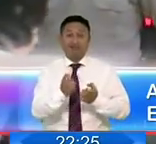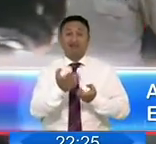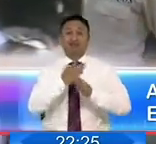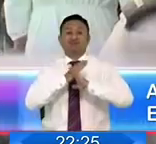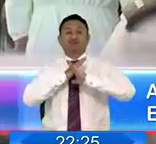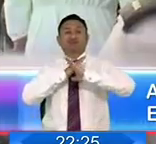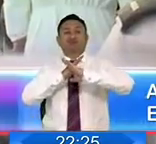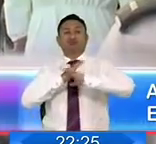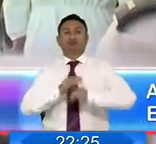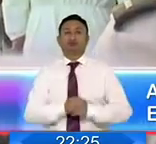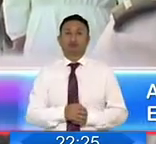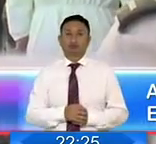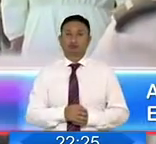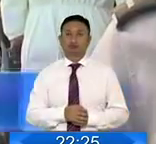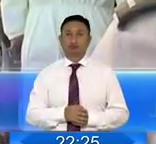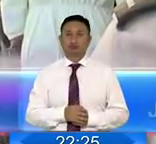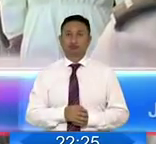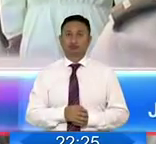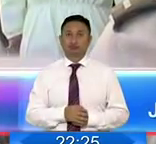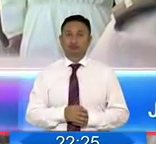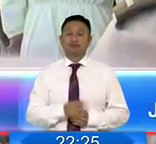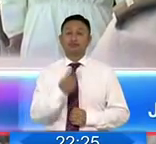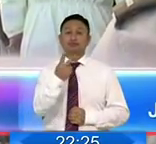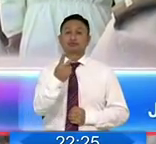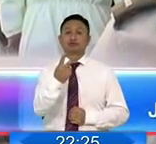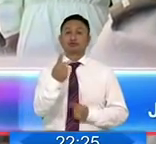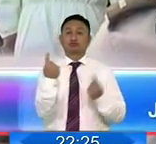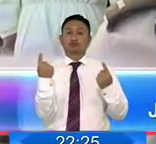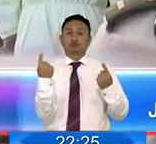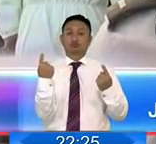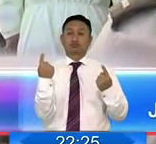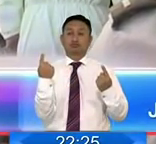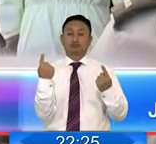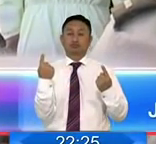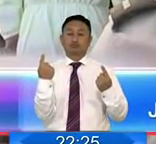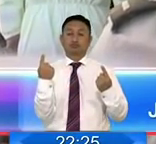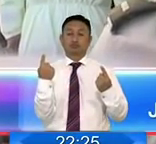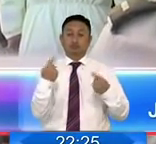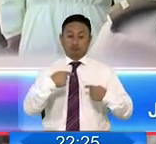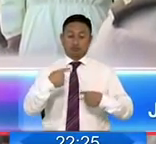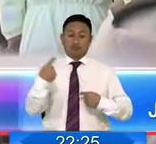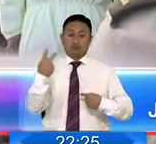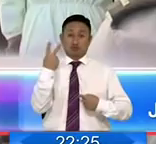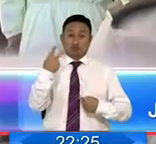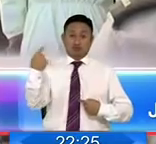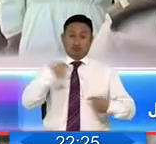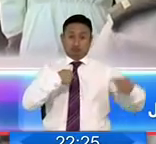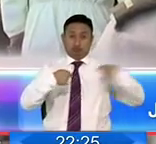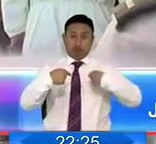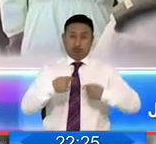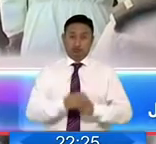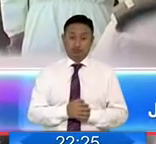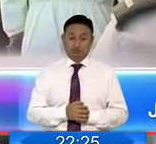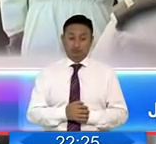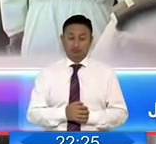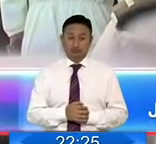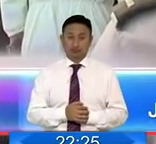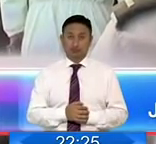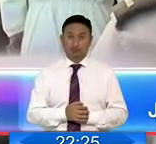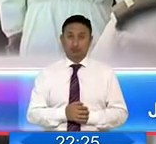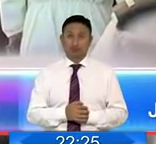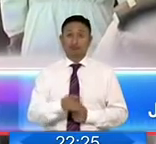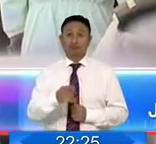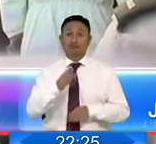sufrió. Presenta 2 heridas a la altura del pectoral, que sería en este caso la